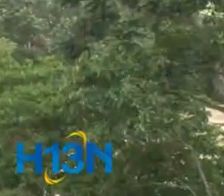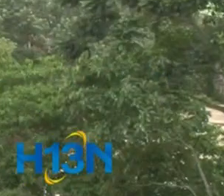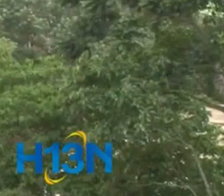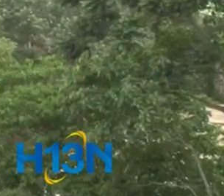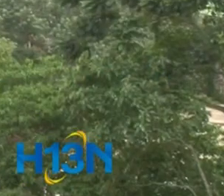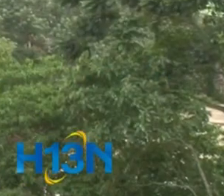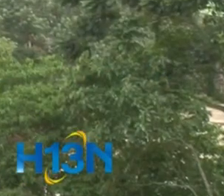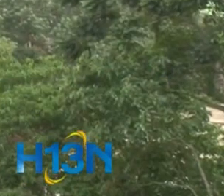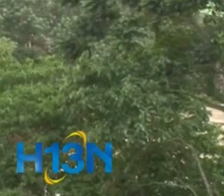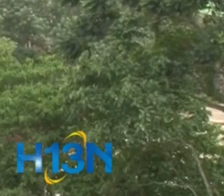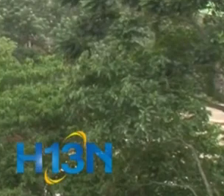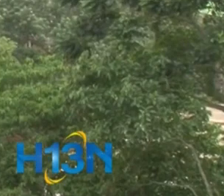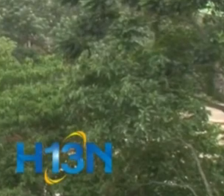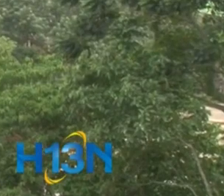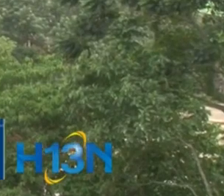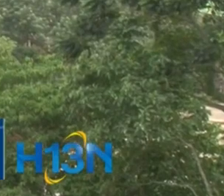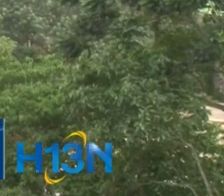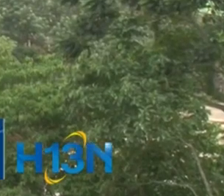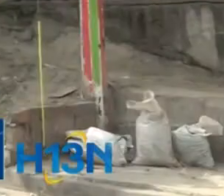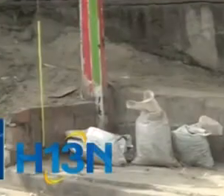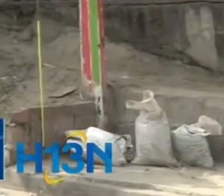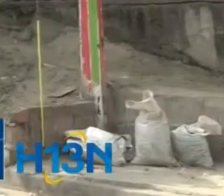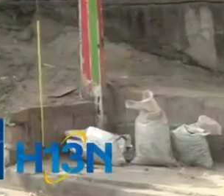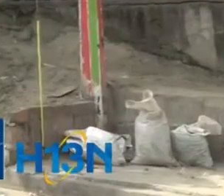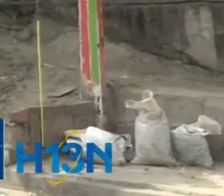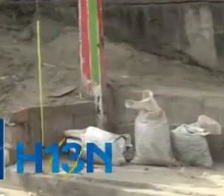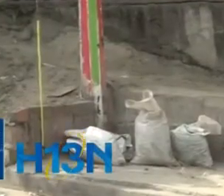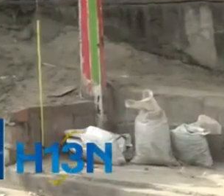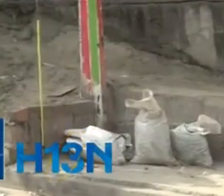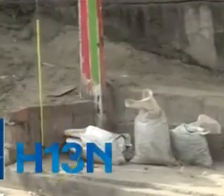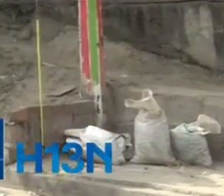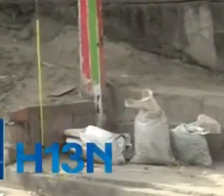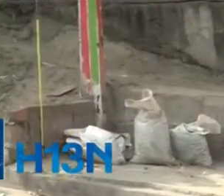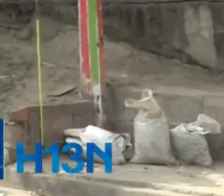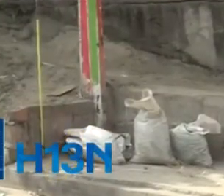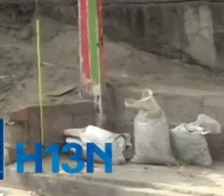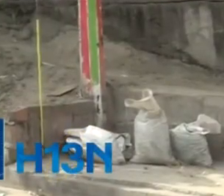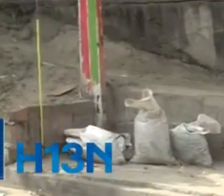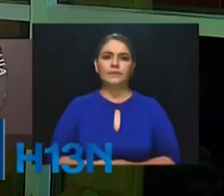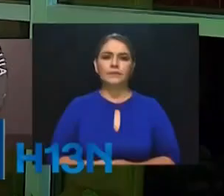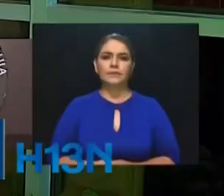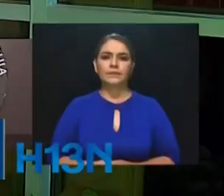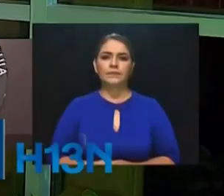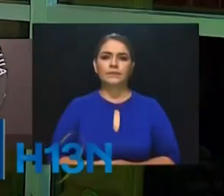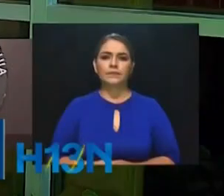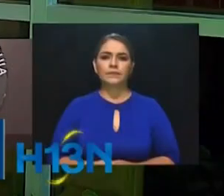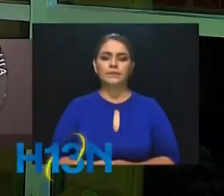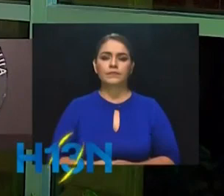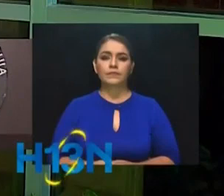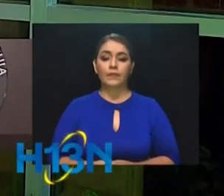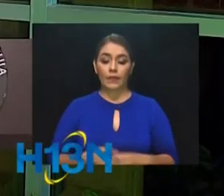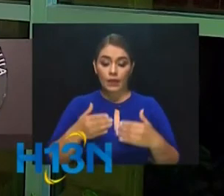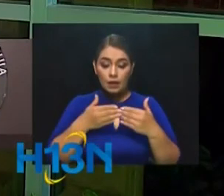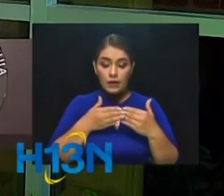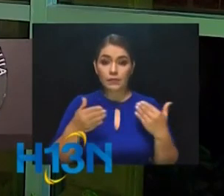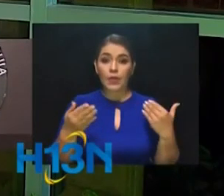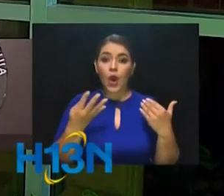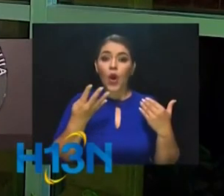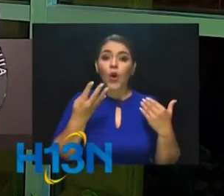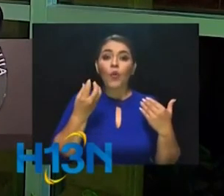derechos. Hay excepciones tanto en áreas urbanas como rurales. La cuarentena por la